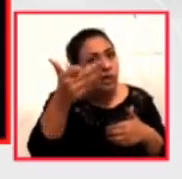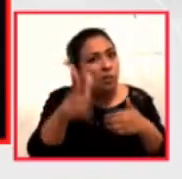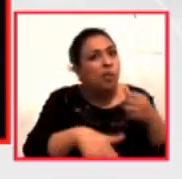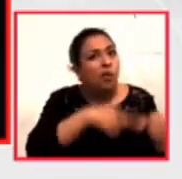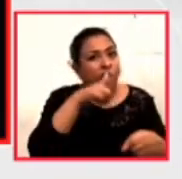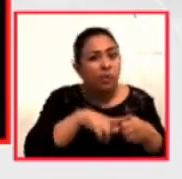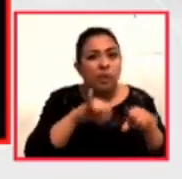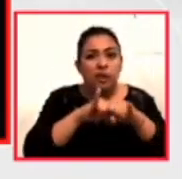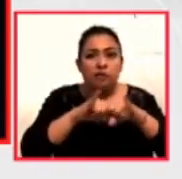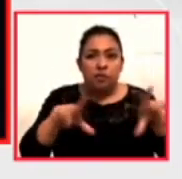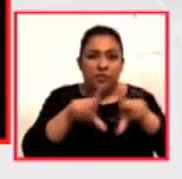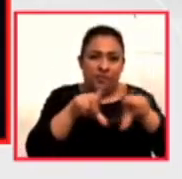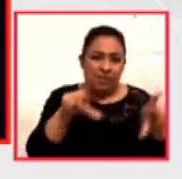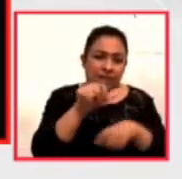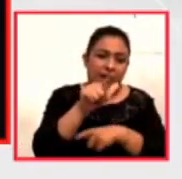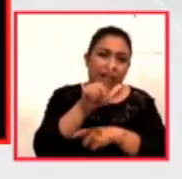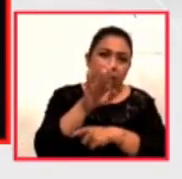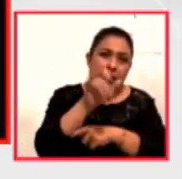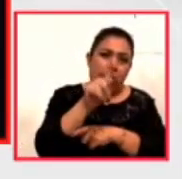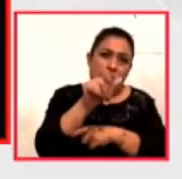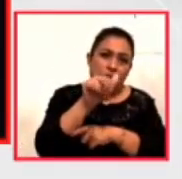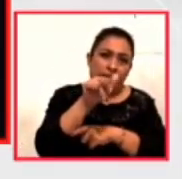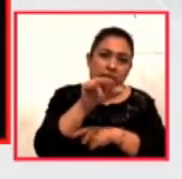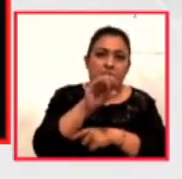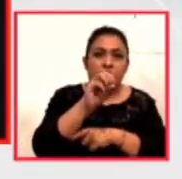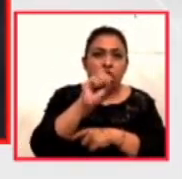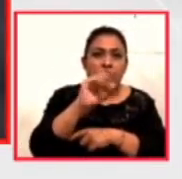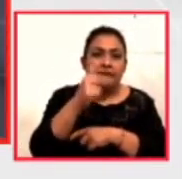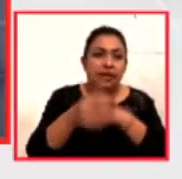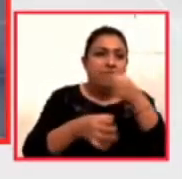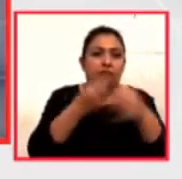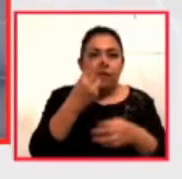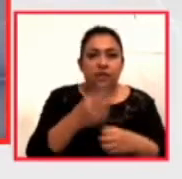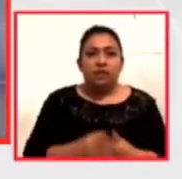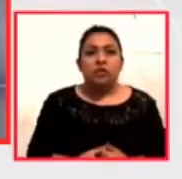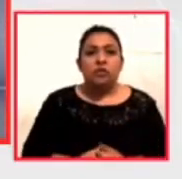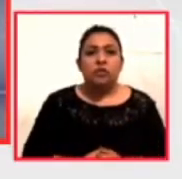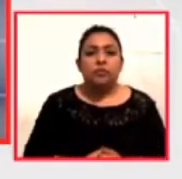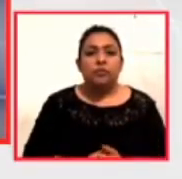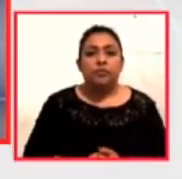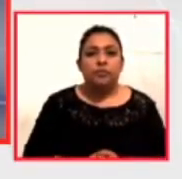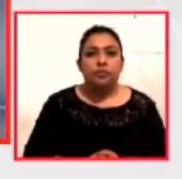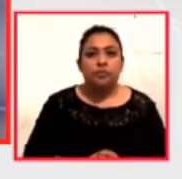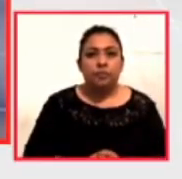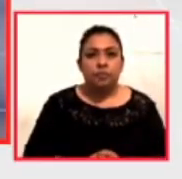y texto de Alberto Aranda, Óscar Helguera, Noticias 22.